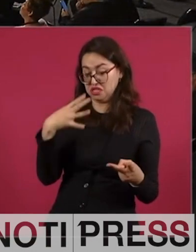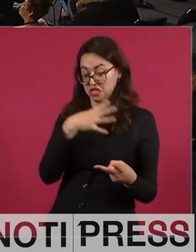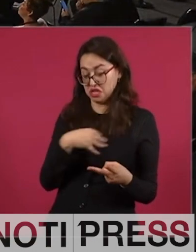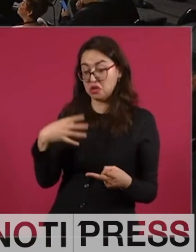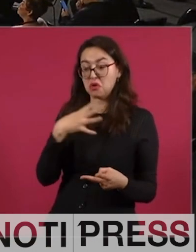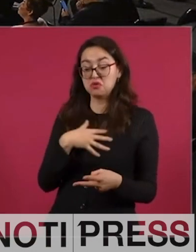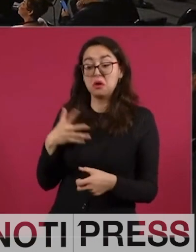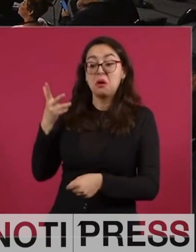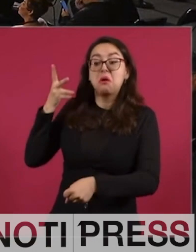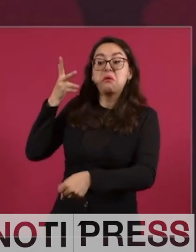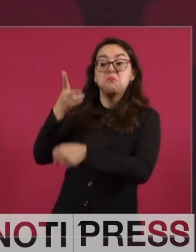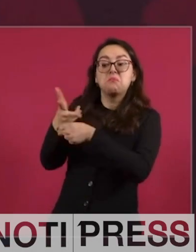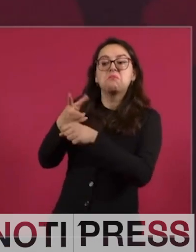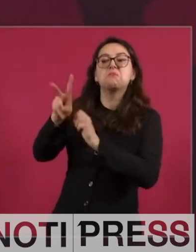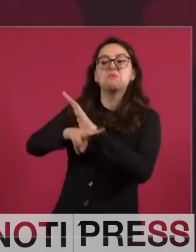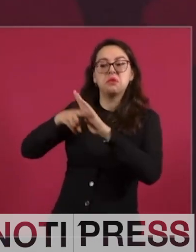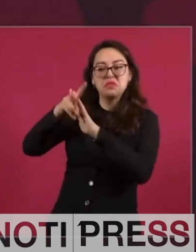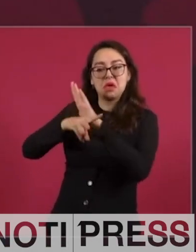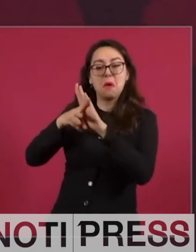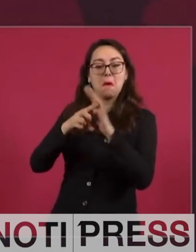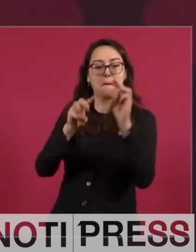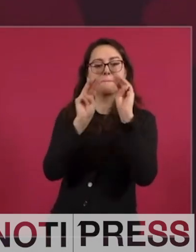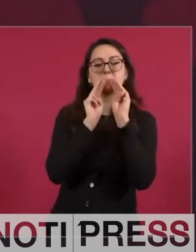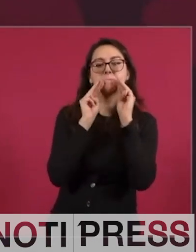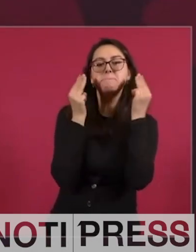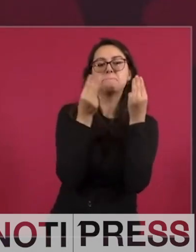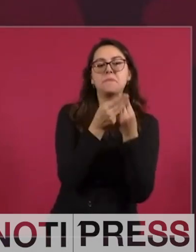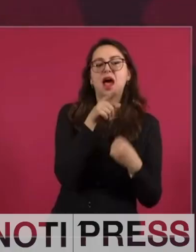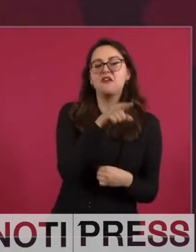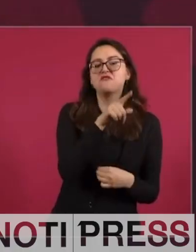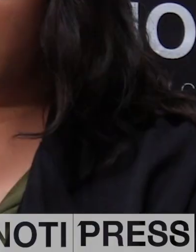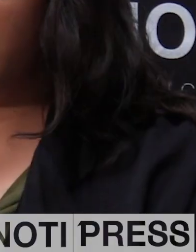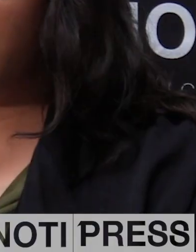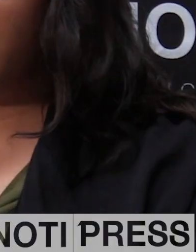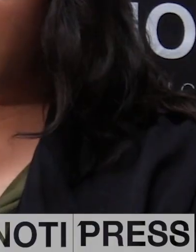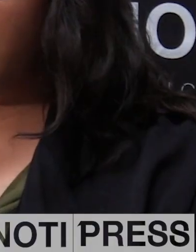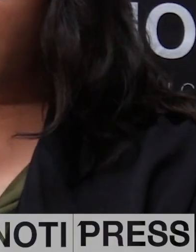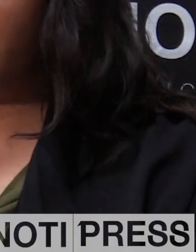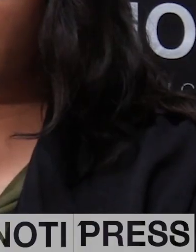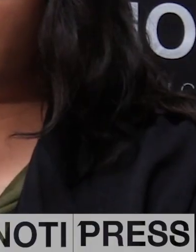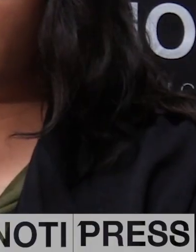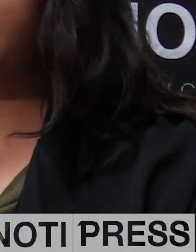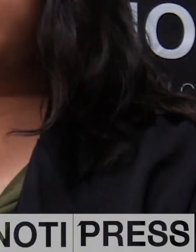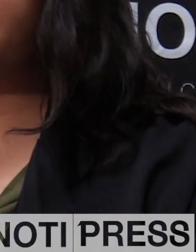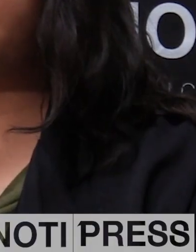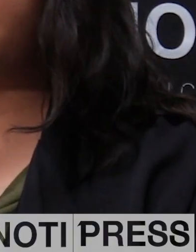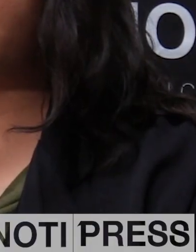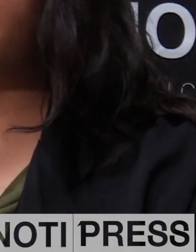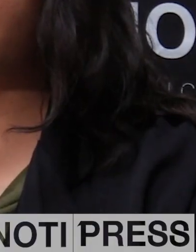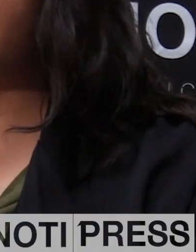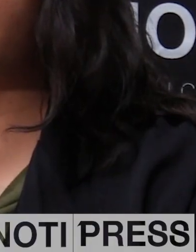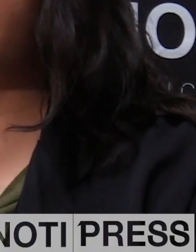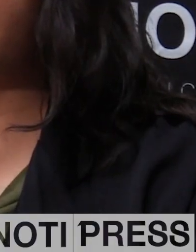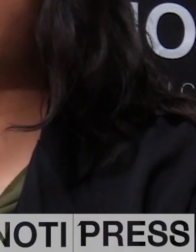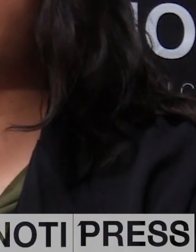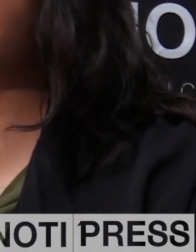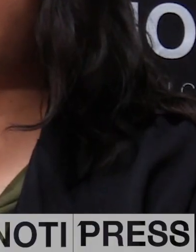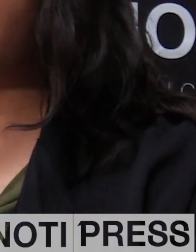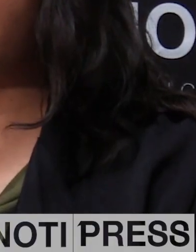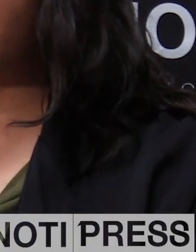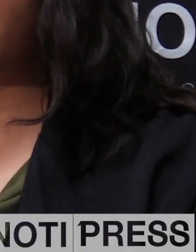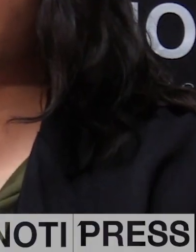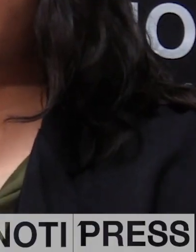un supuesto narcofinanciamiento en su campaña de 2018. O sea, el periódico hace